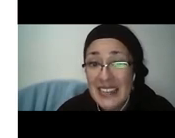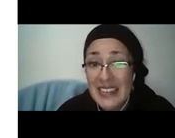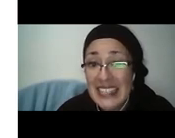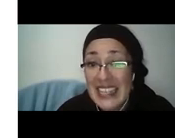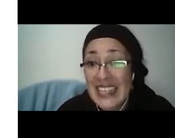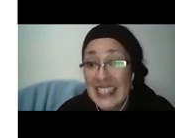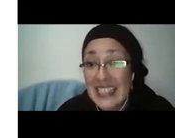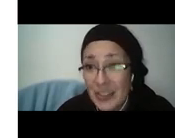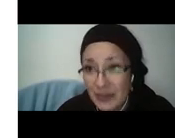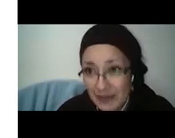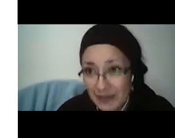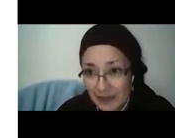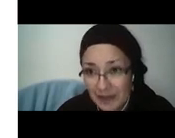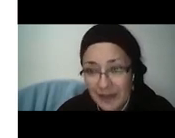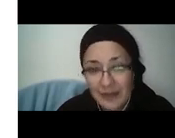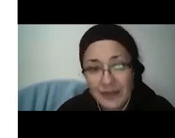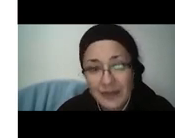las baterías de litio.